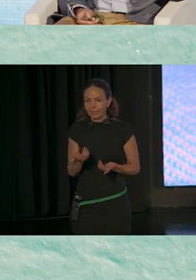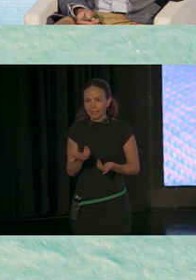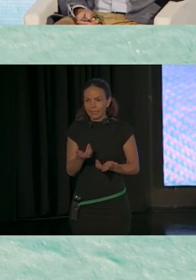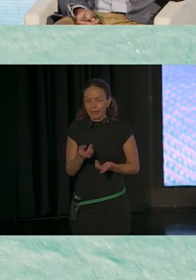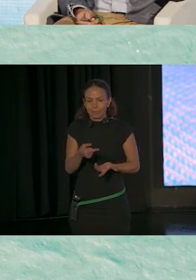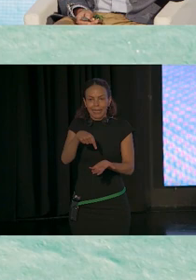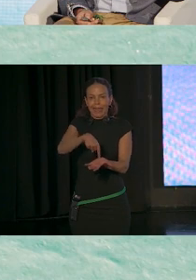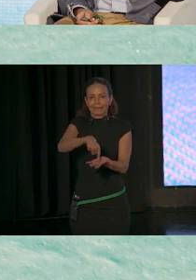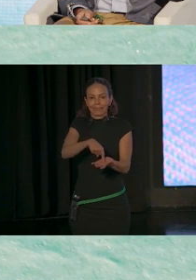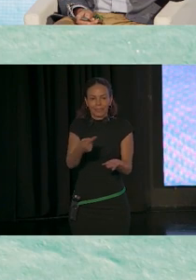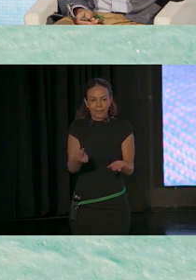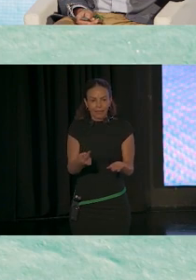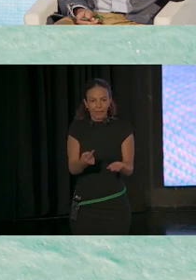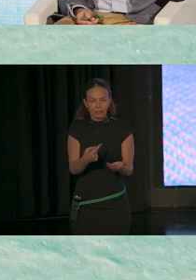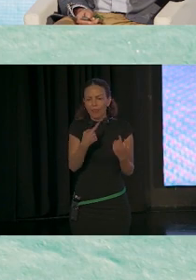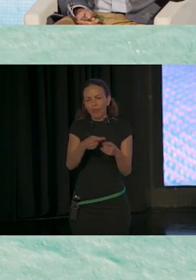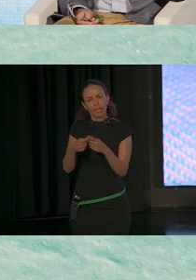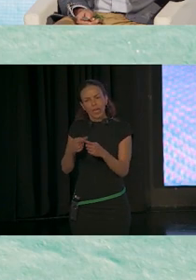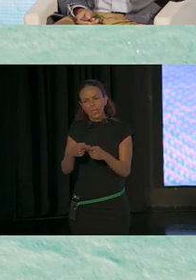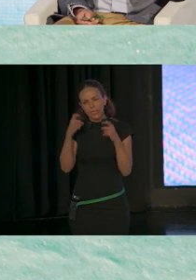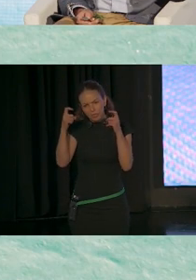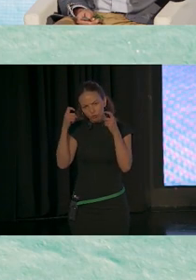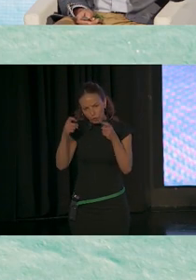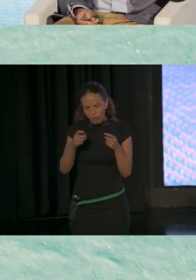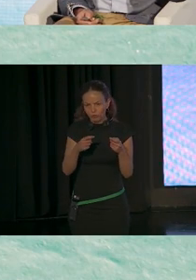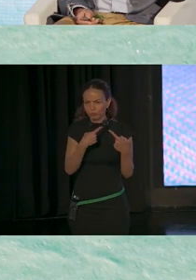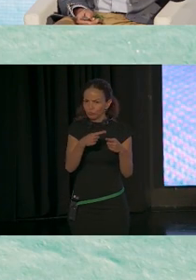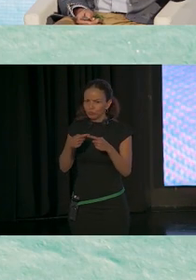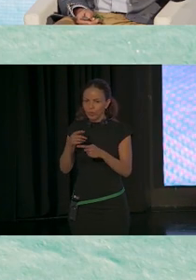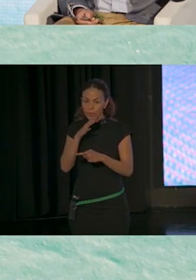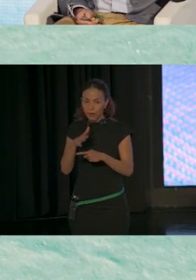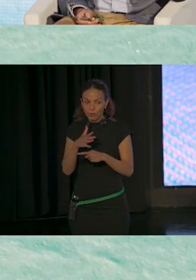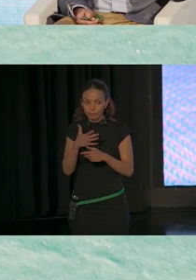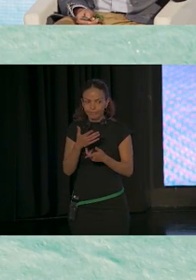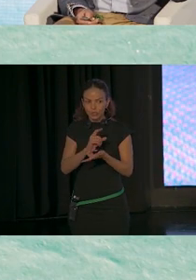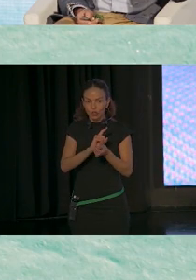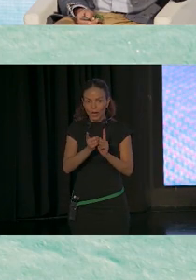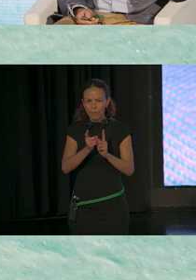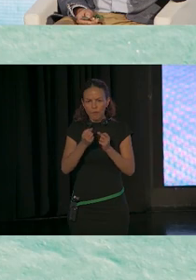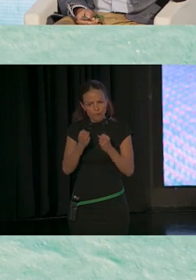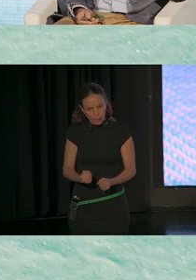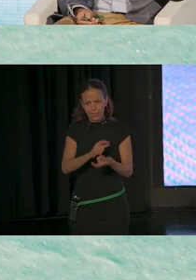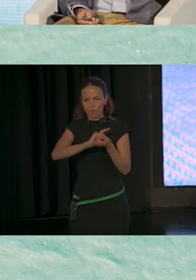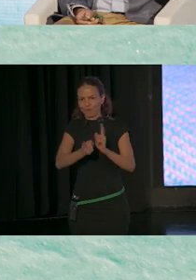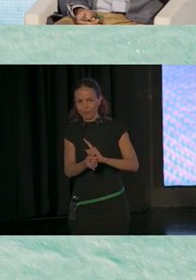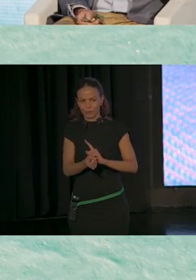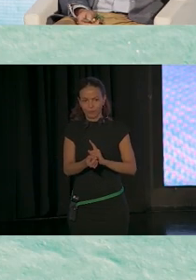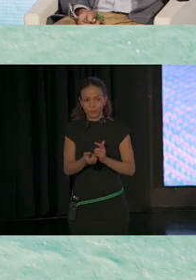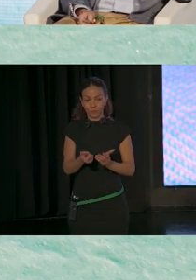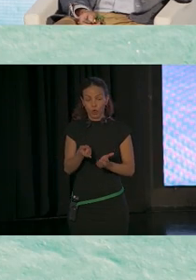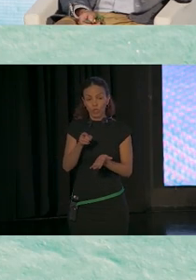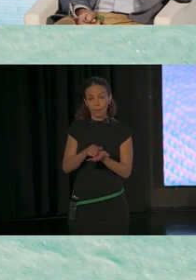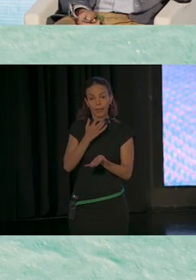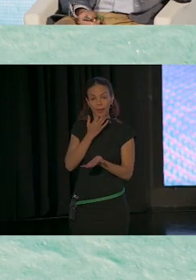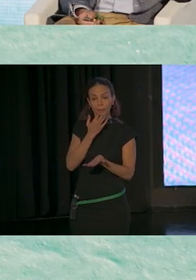exigen diferentes esfuerzos, porque son cambios bastante radicales. Vuelvo al ejemplo